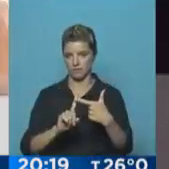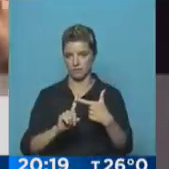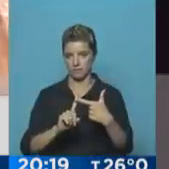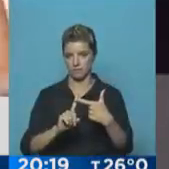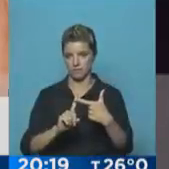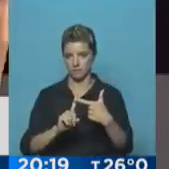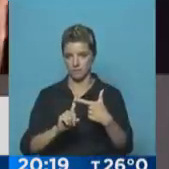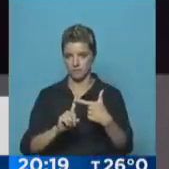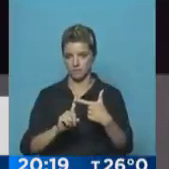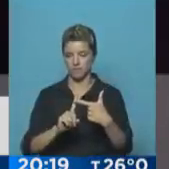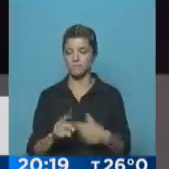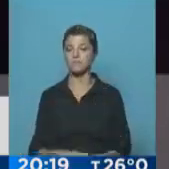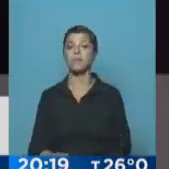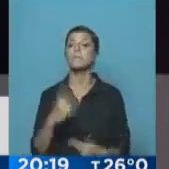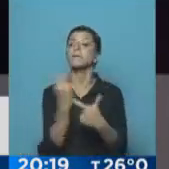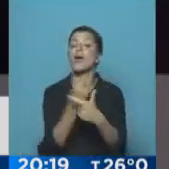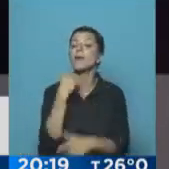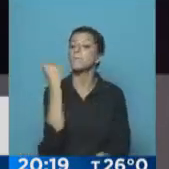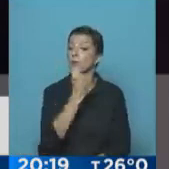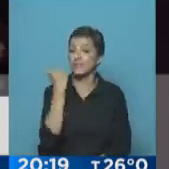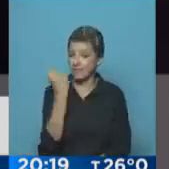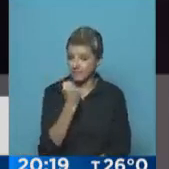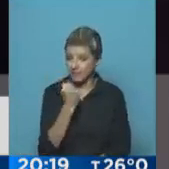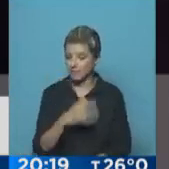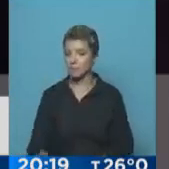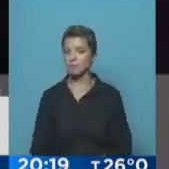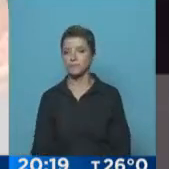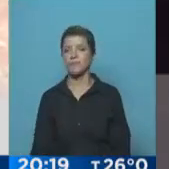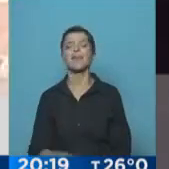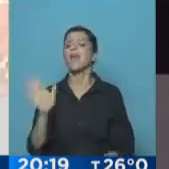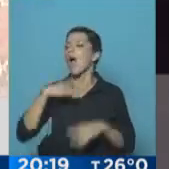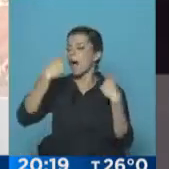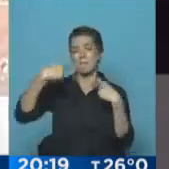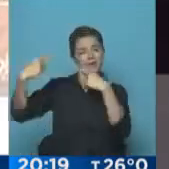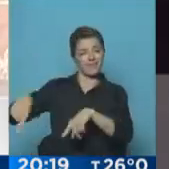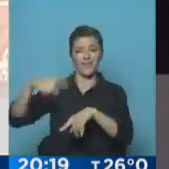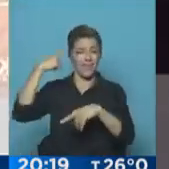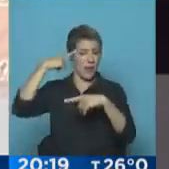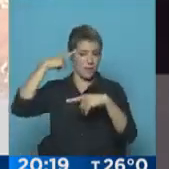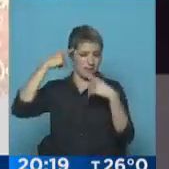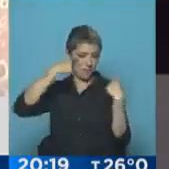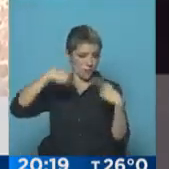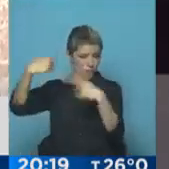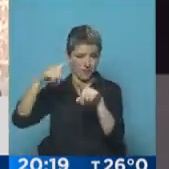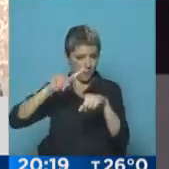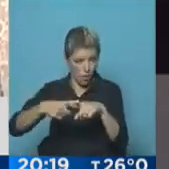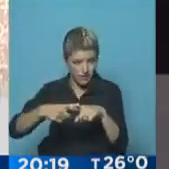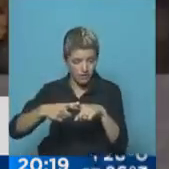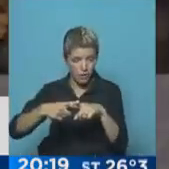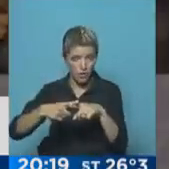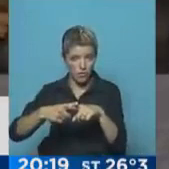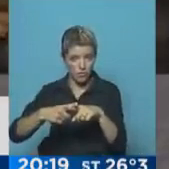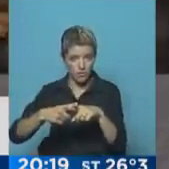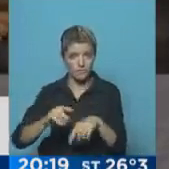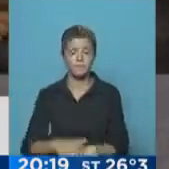que realmente, más allá de las diferencias políticas, aunque sean en